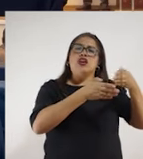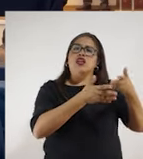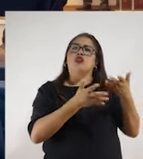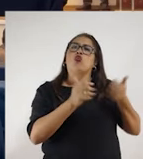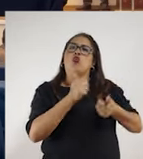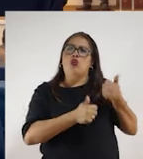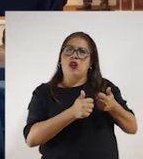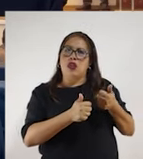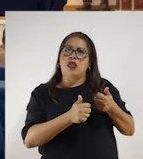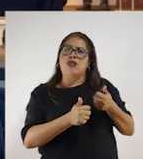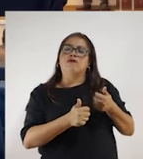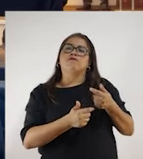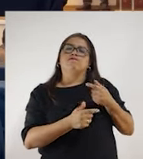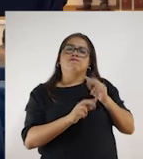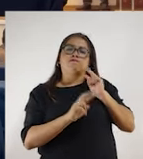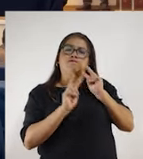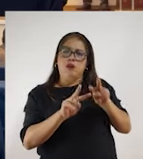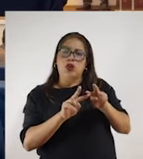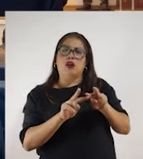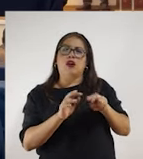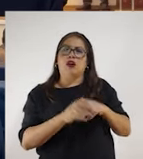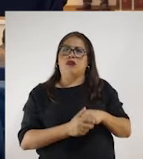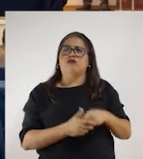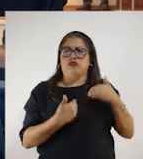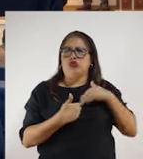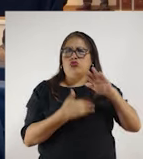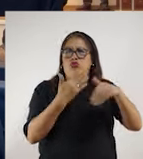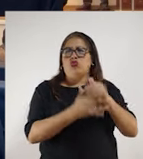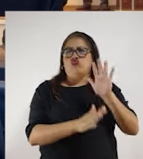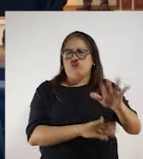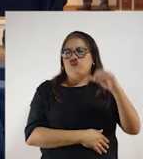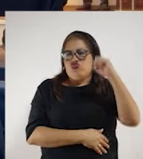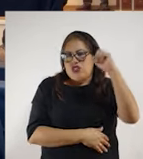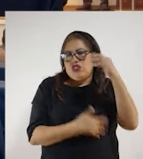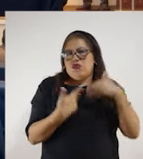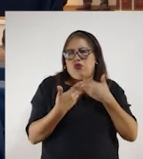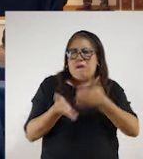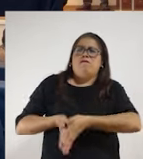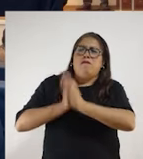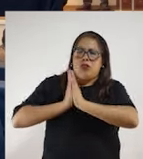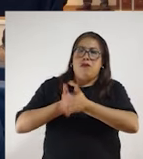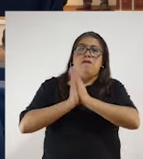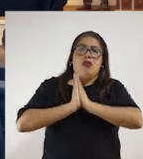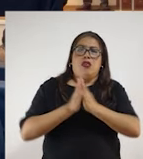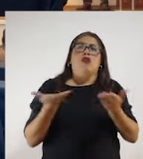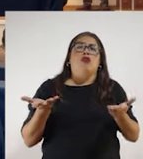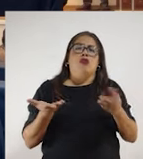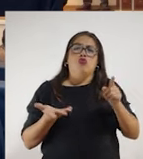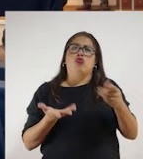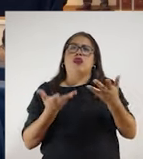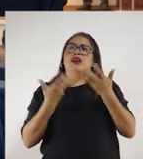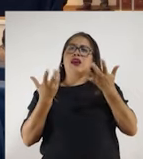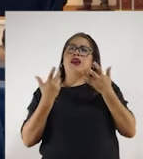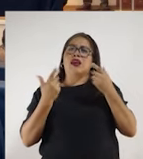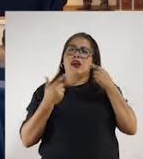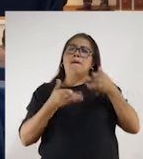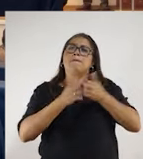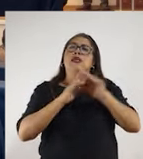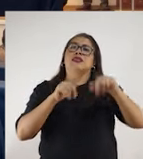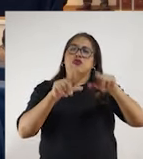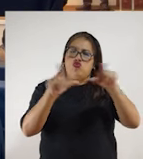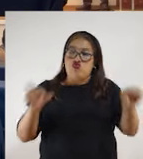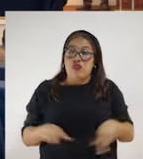fondo de las demandas. Y tienen todo el justo derecho de demandar lo que ese día demandaron en